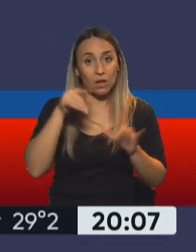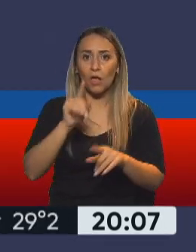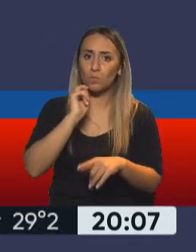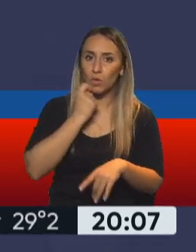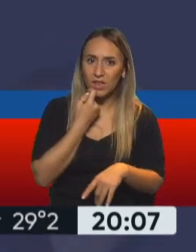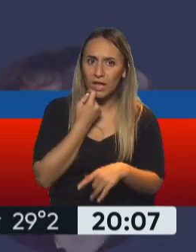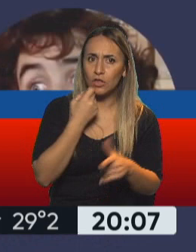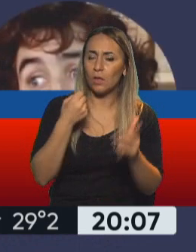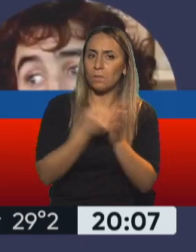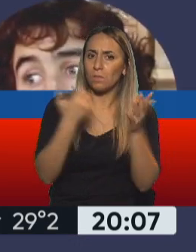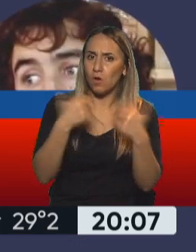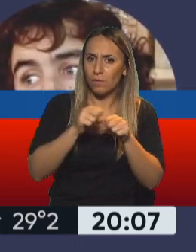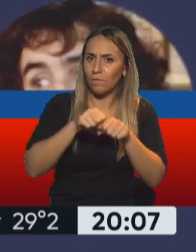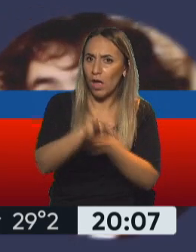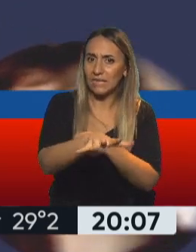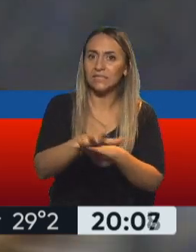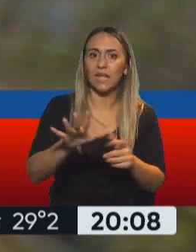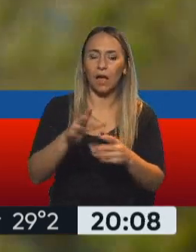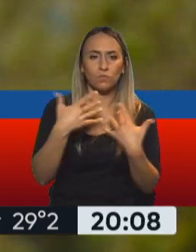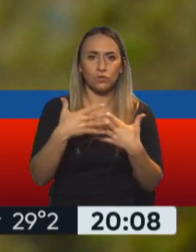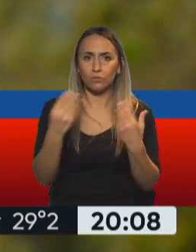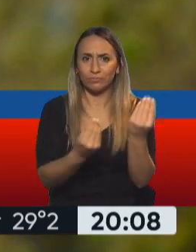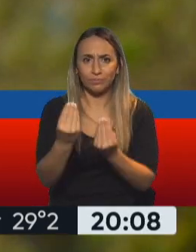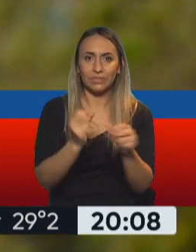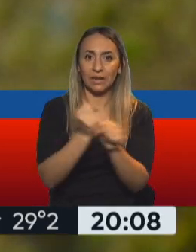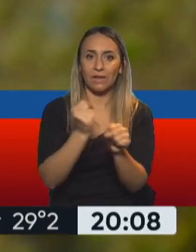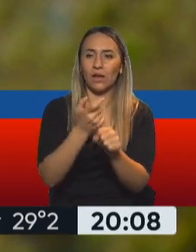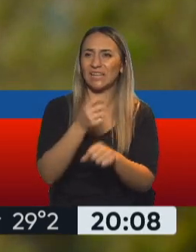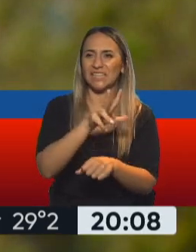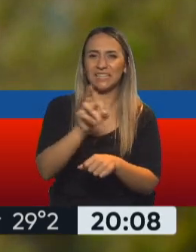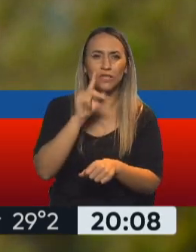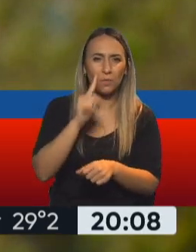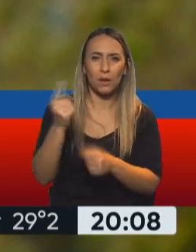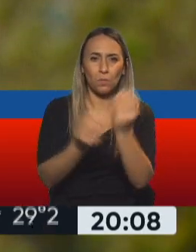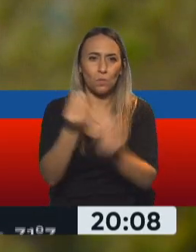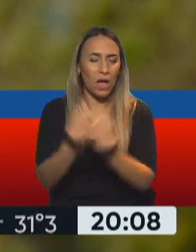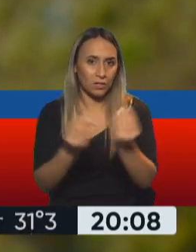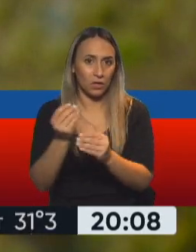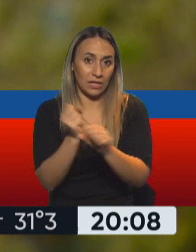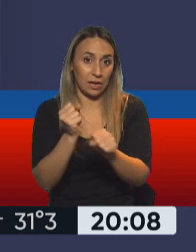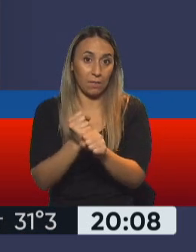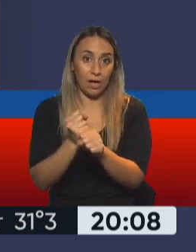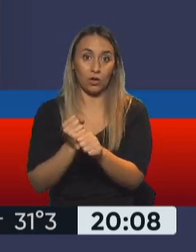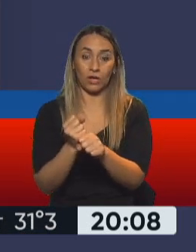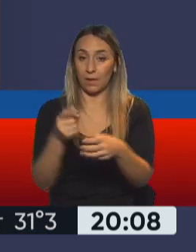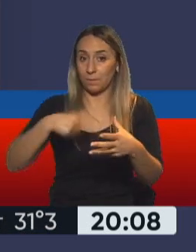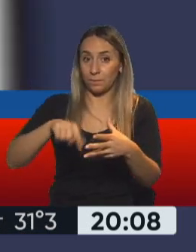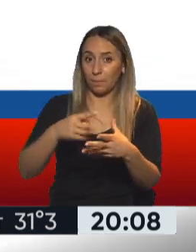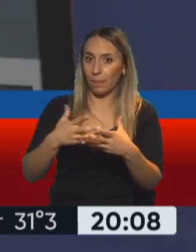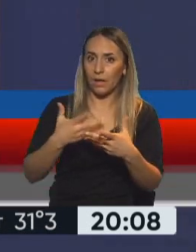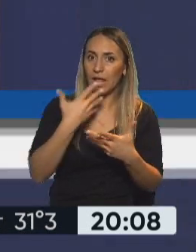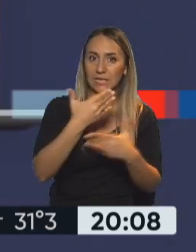sociedad y mucho empleo indirectamente generado. Son más de 300.000 puestos de trabajo que indirectamente están siendo apoyados por esta